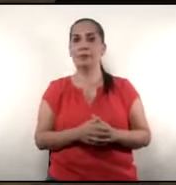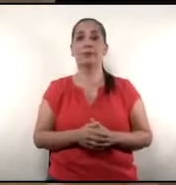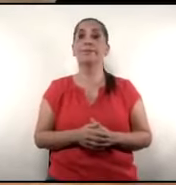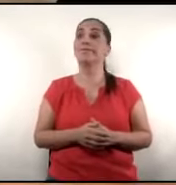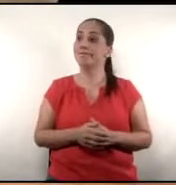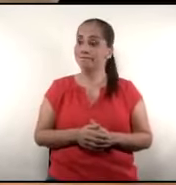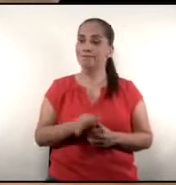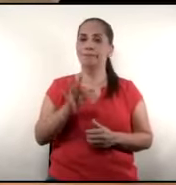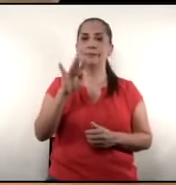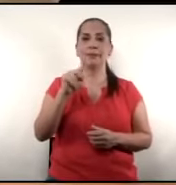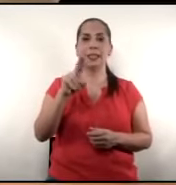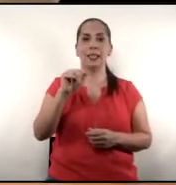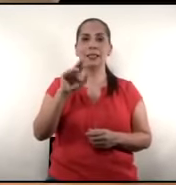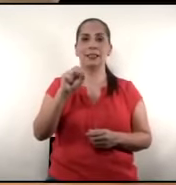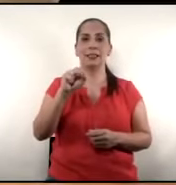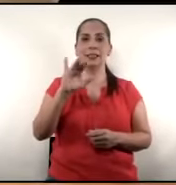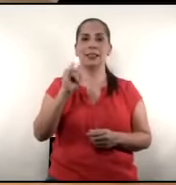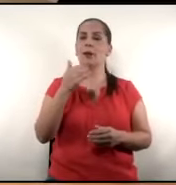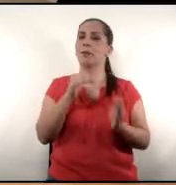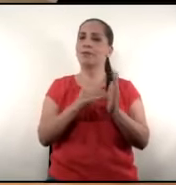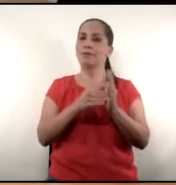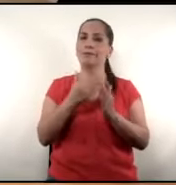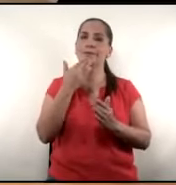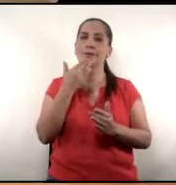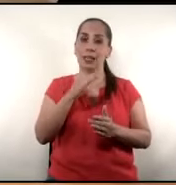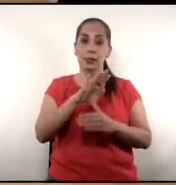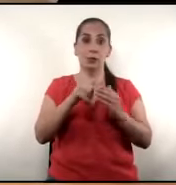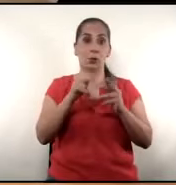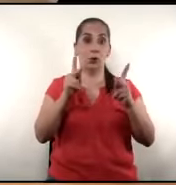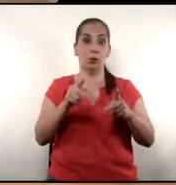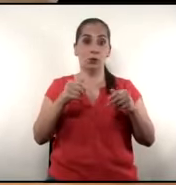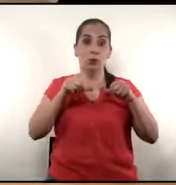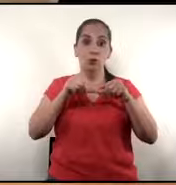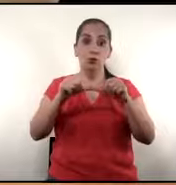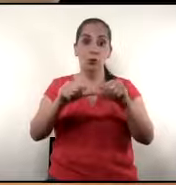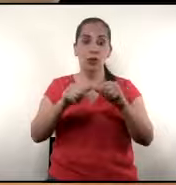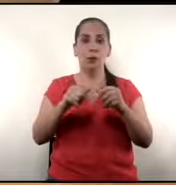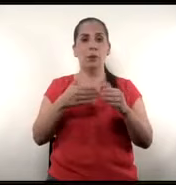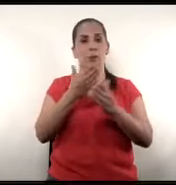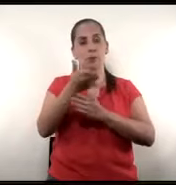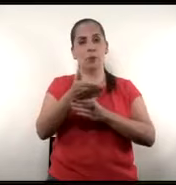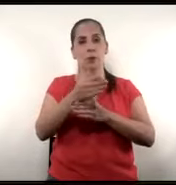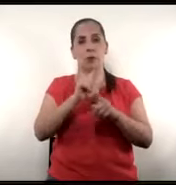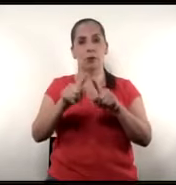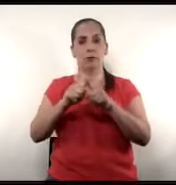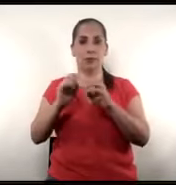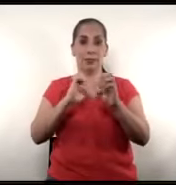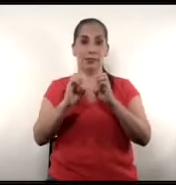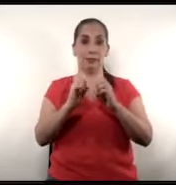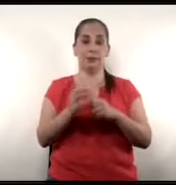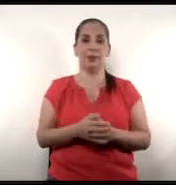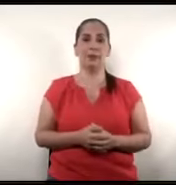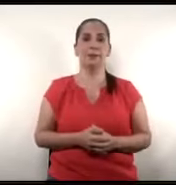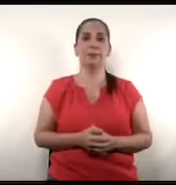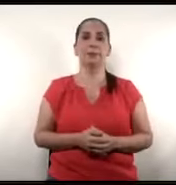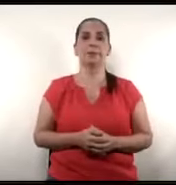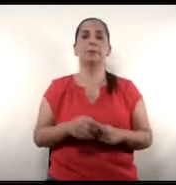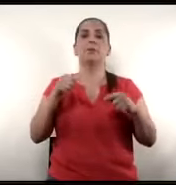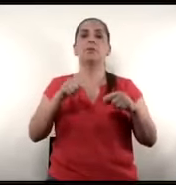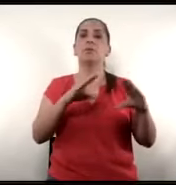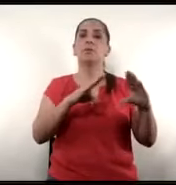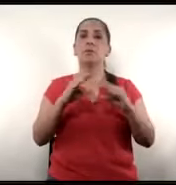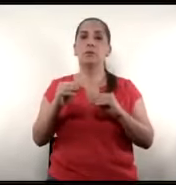nuevo gracias y de nuevo también gracias a toda la gente que nos ha seguido en estas entrevistas. Y esta noche, con